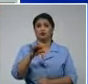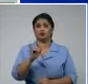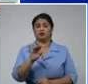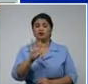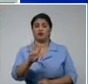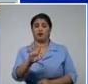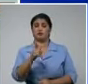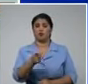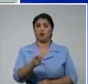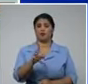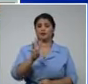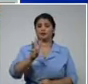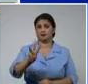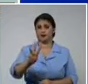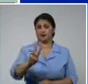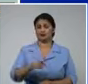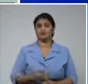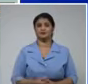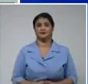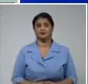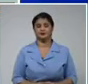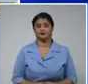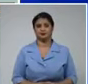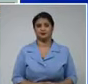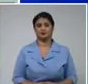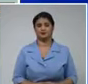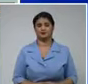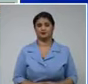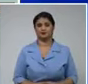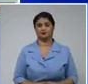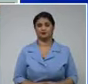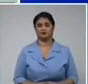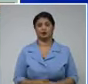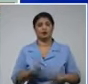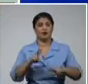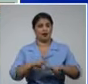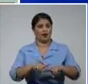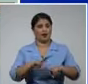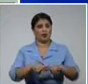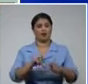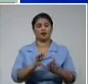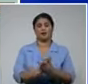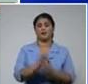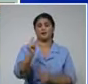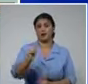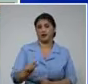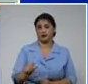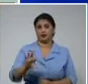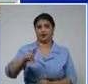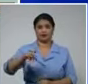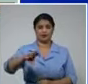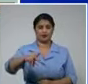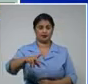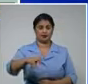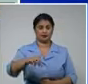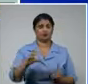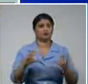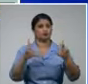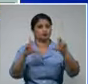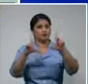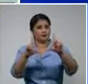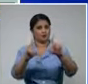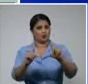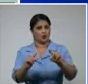274,3, aunque La Habana, Mayabeque y Pinar del Río disminuyen su tasa de